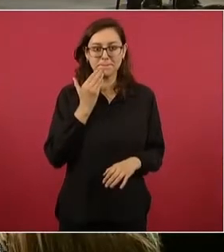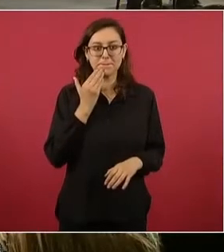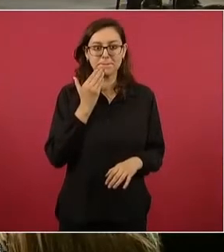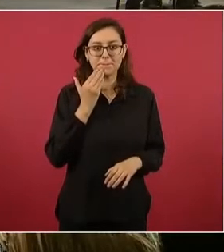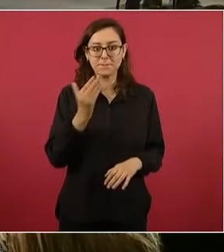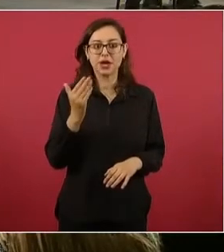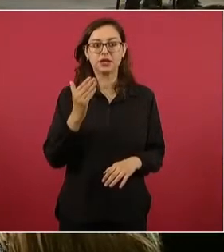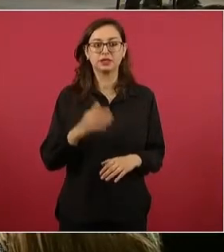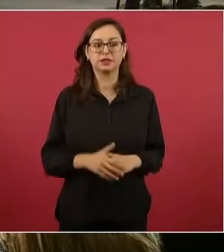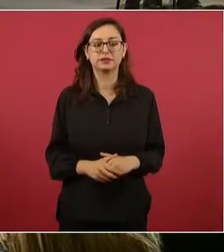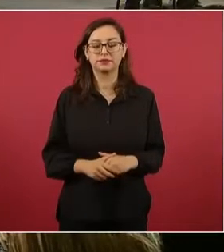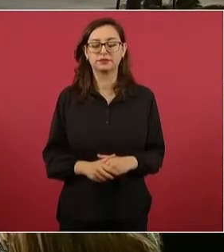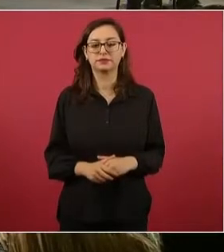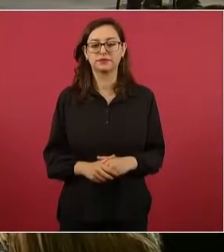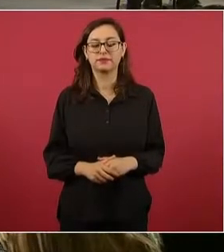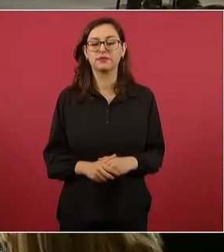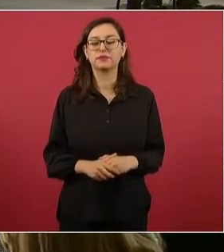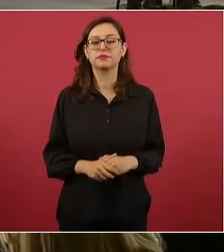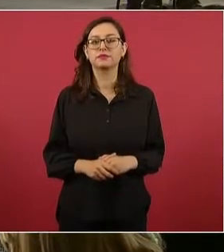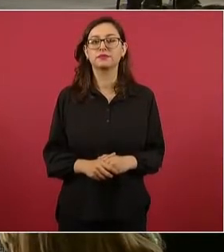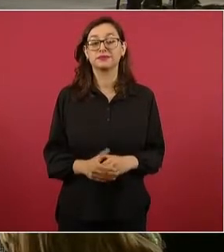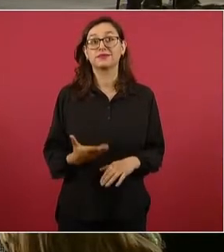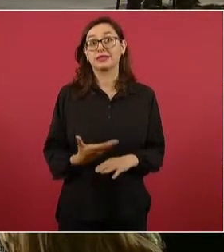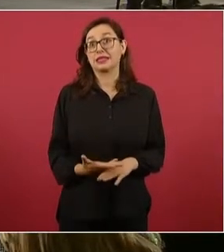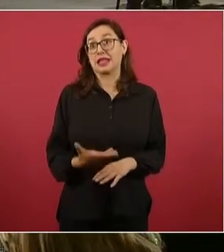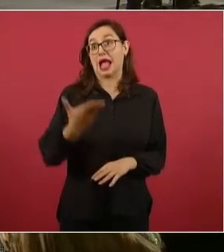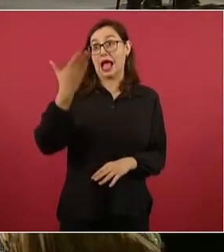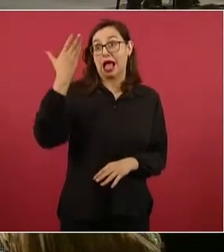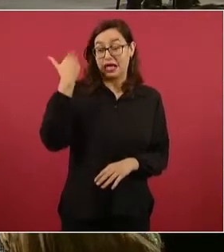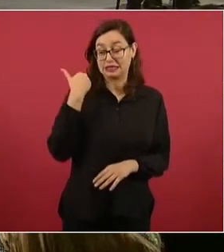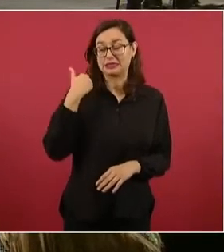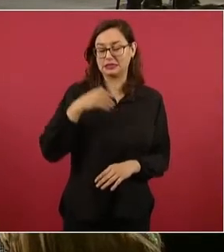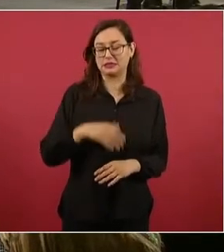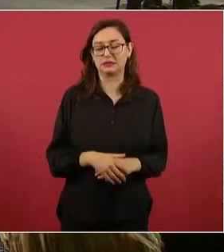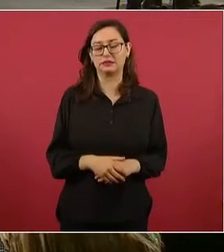A él le conté una vez